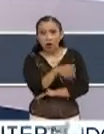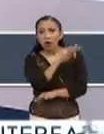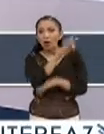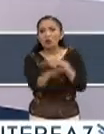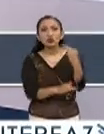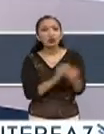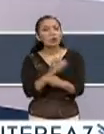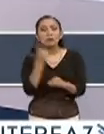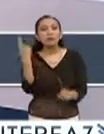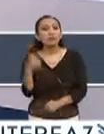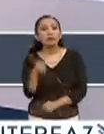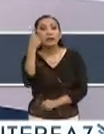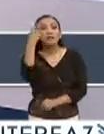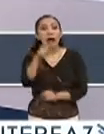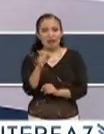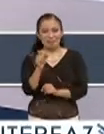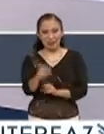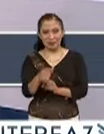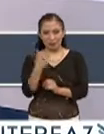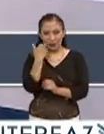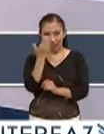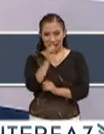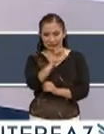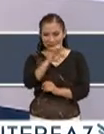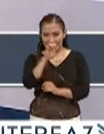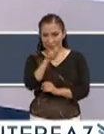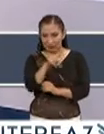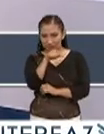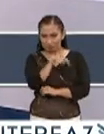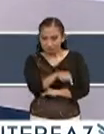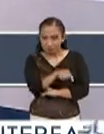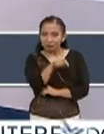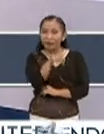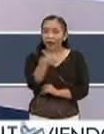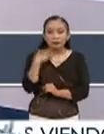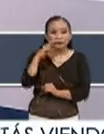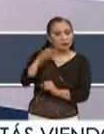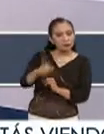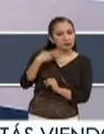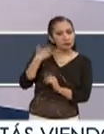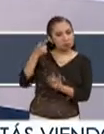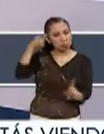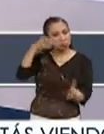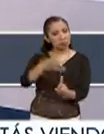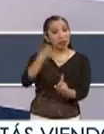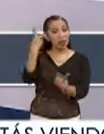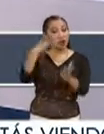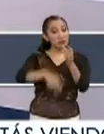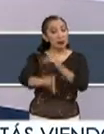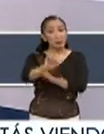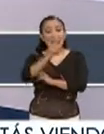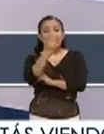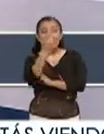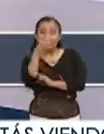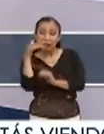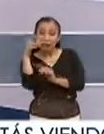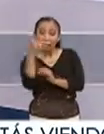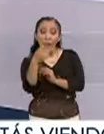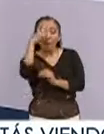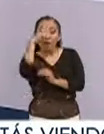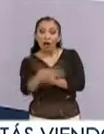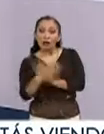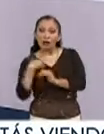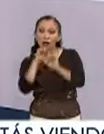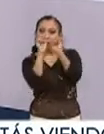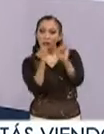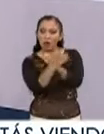Todo esto con el fin de que, como lo pretende la Secretaría de Educación Pública, se alcance el propósito de que para el 2025 México tenga